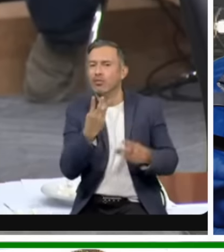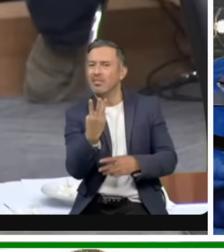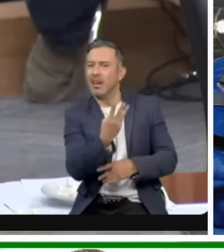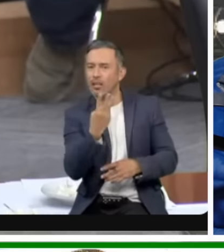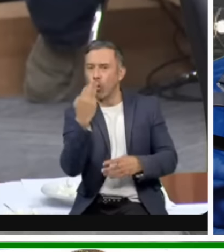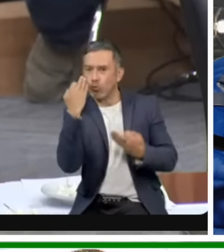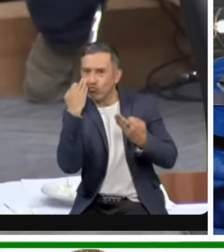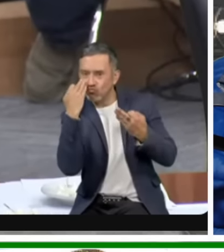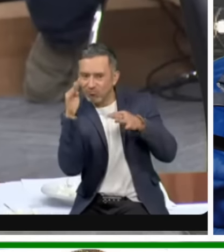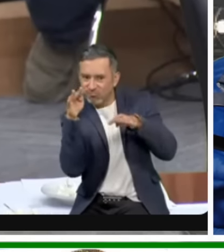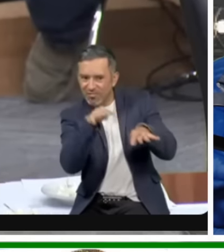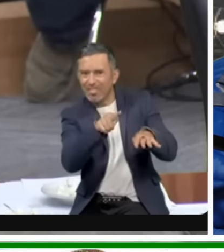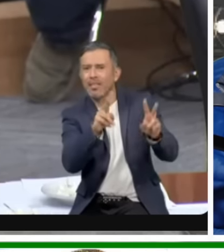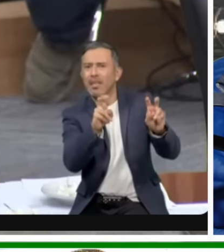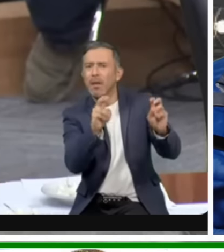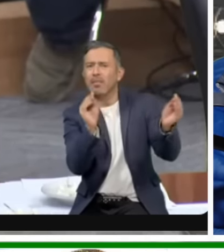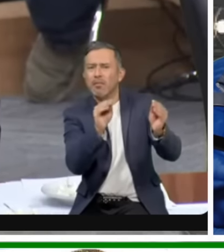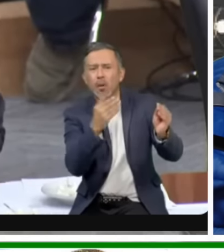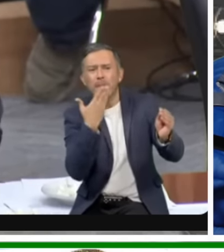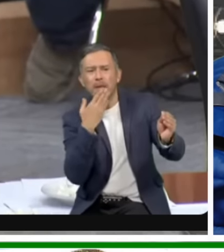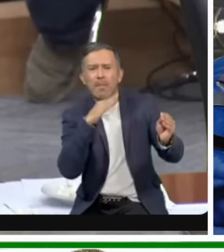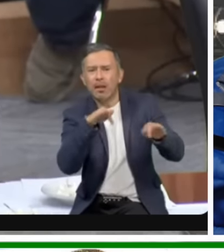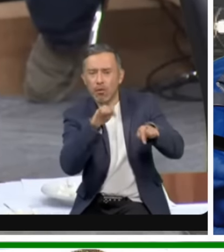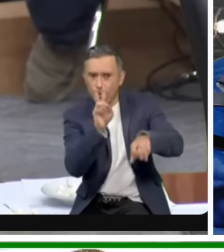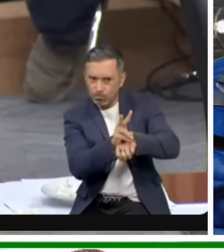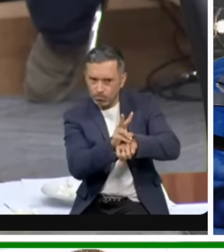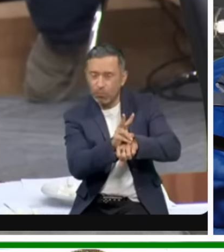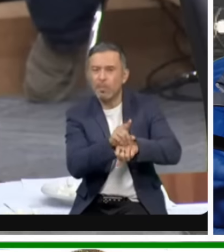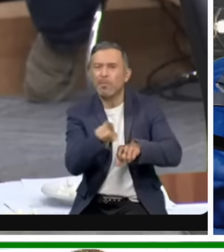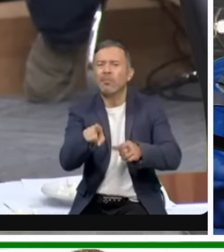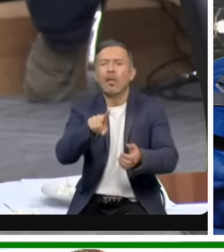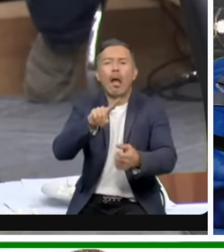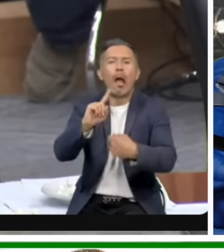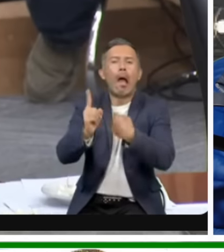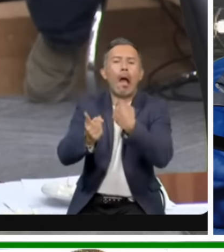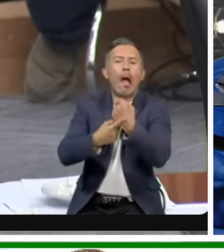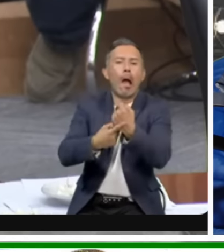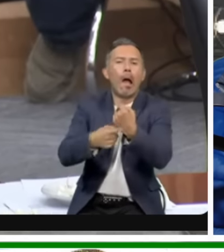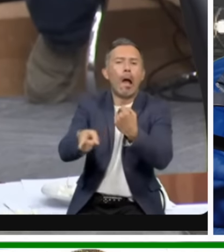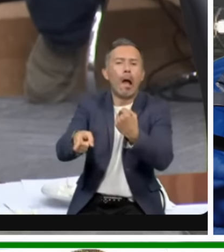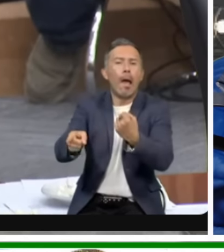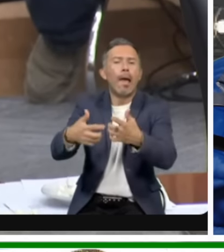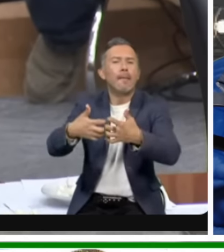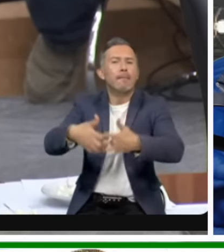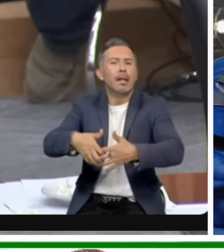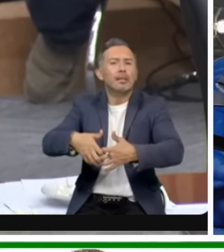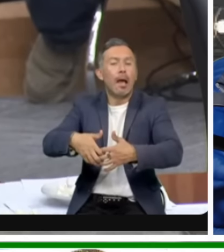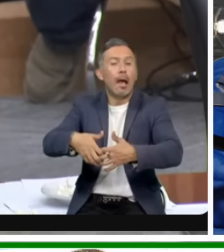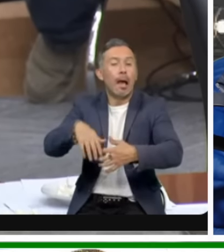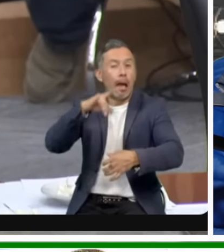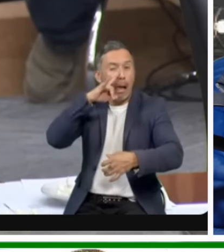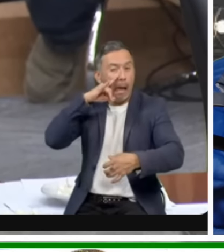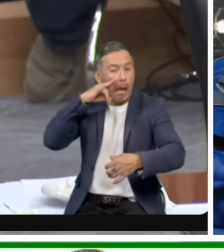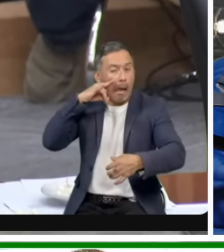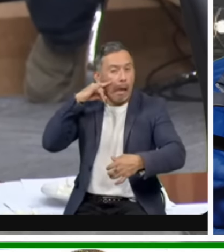en su desempeño en el debate y que no esté ahí el fantasma de que una empresa pudo haber